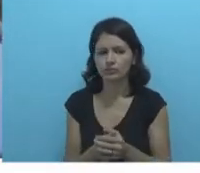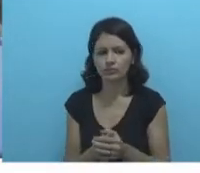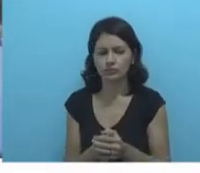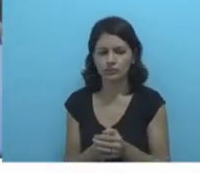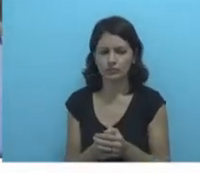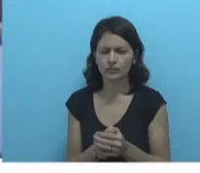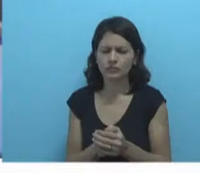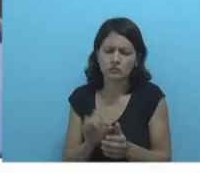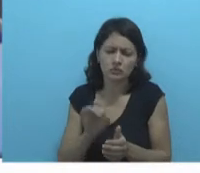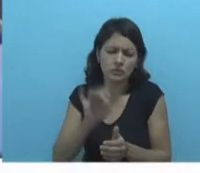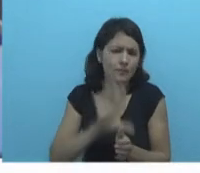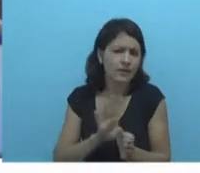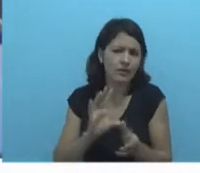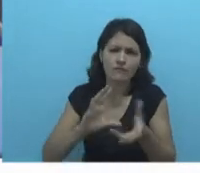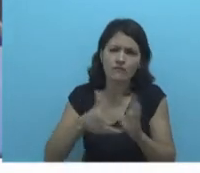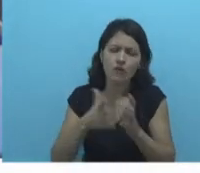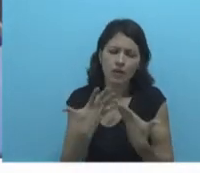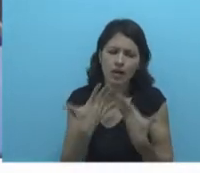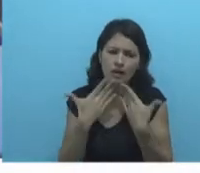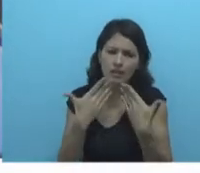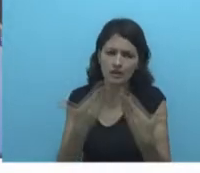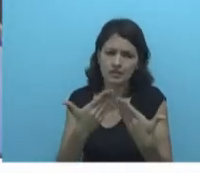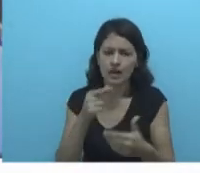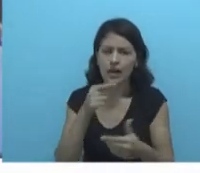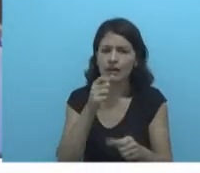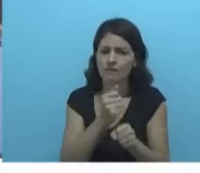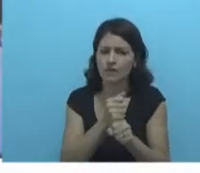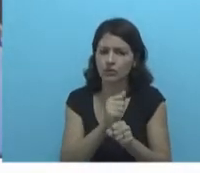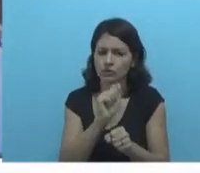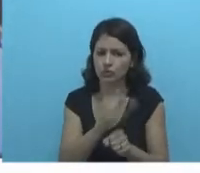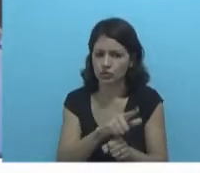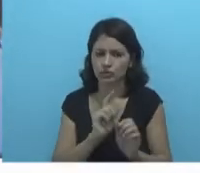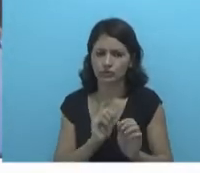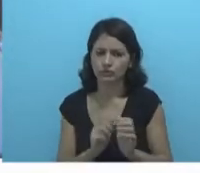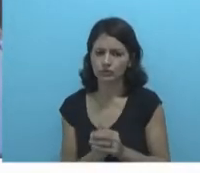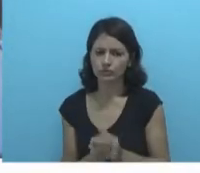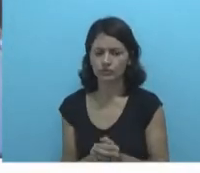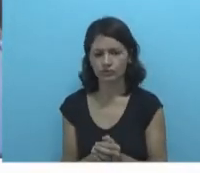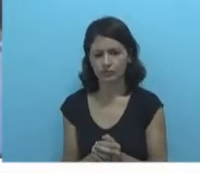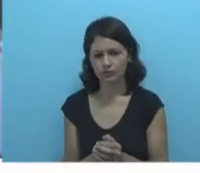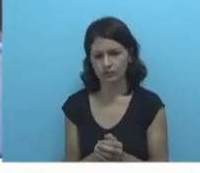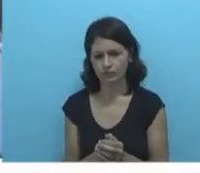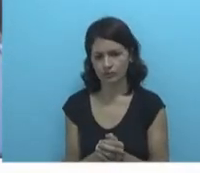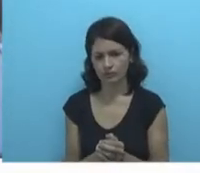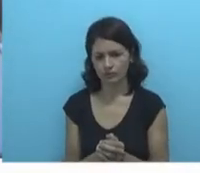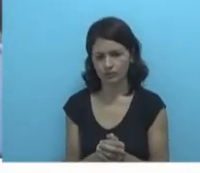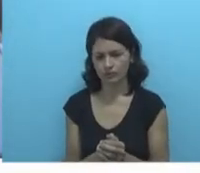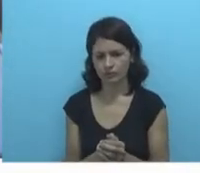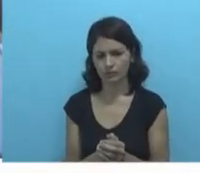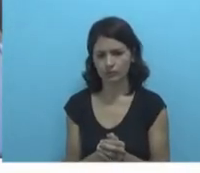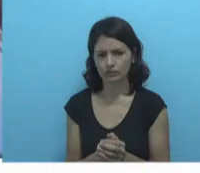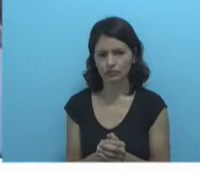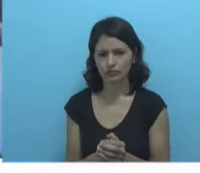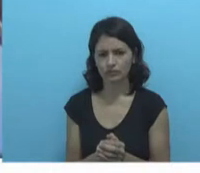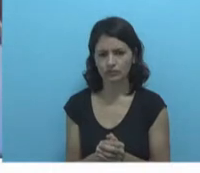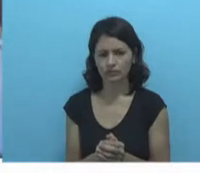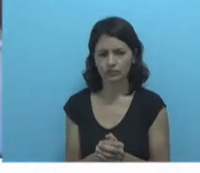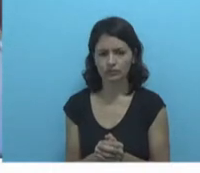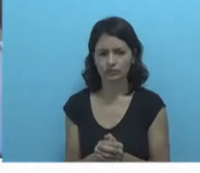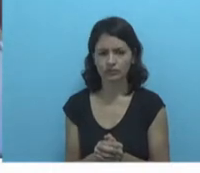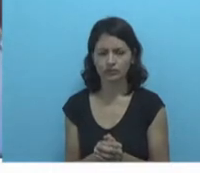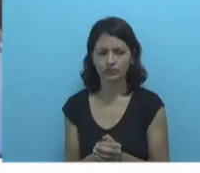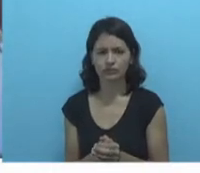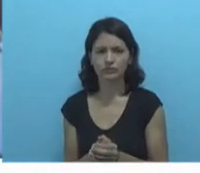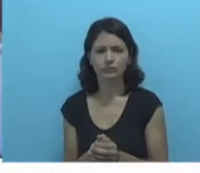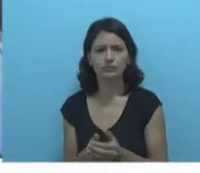mero reconocimiento a tan esfuerzo que están haciendo. Creemos además que es muy fácil ponerlo en práctica